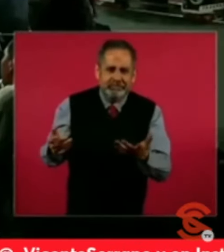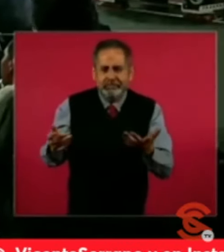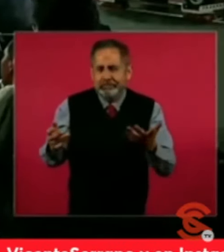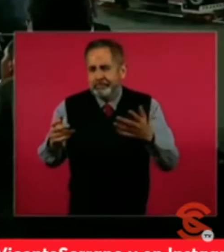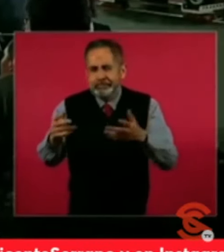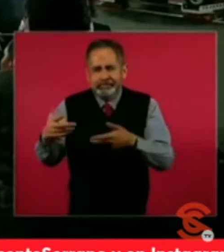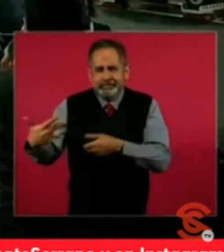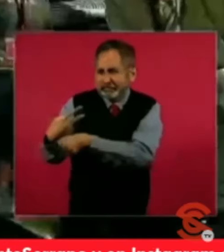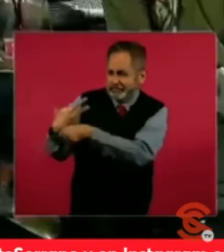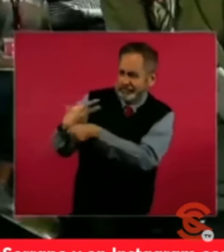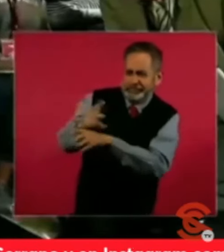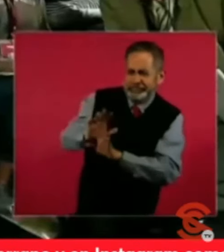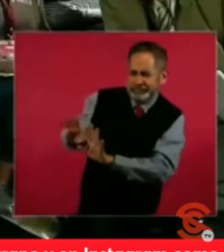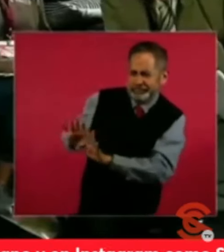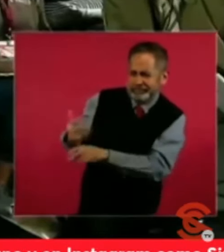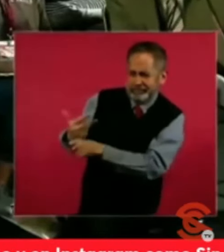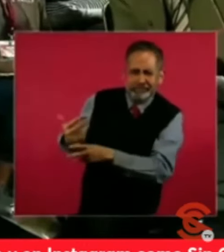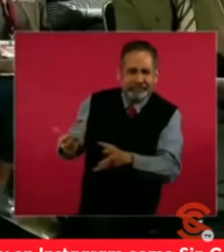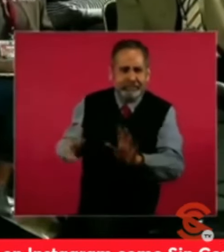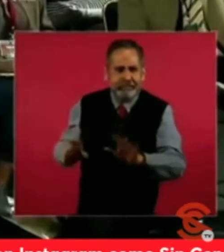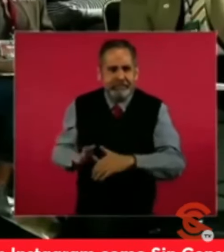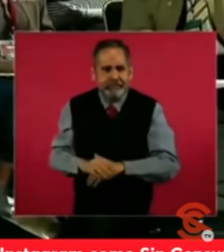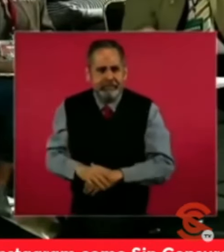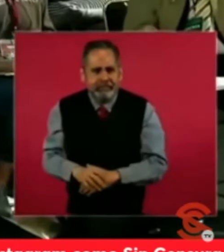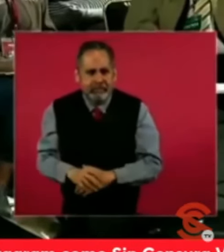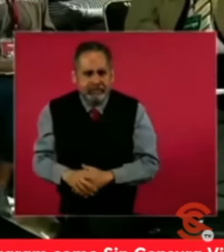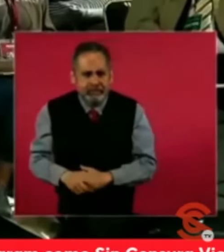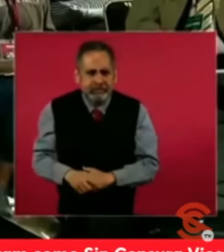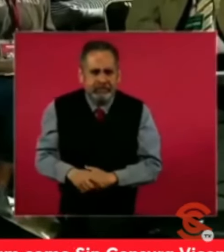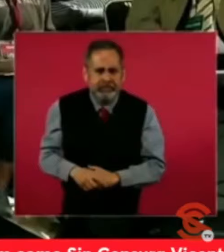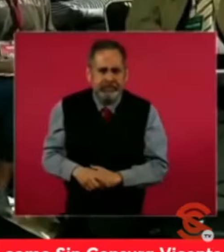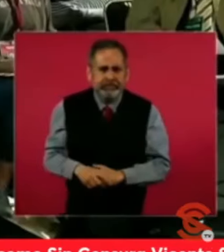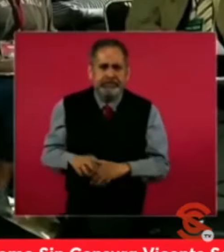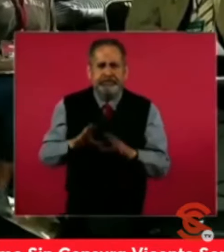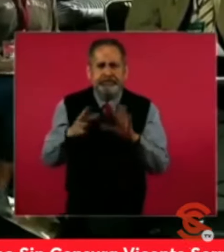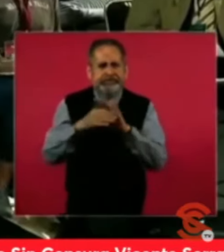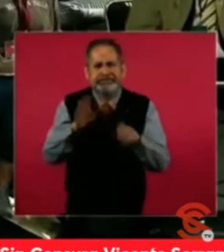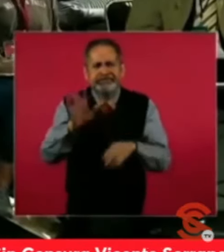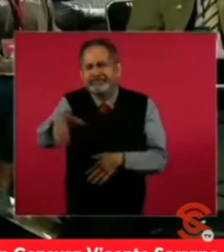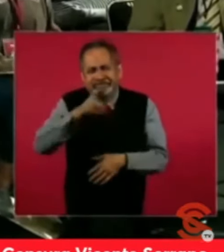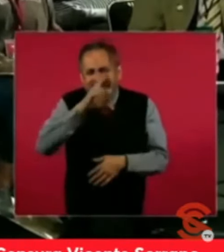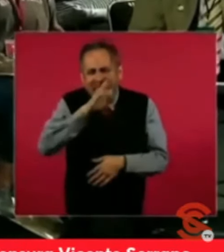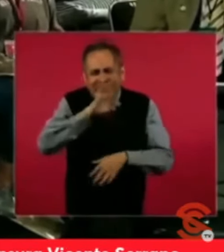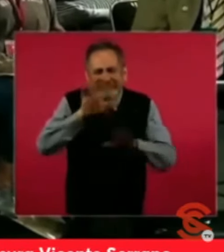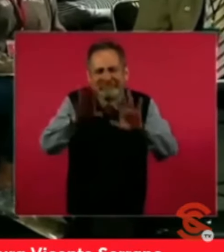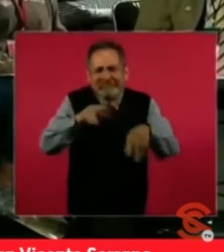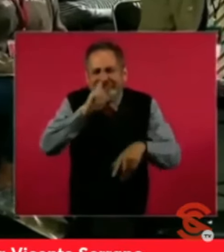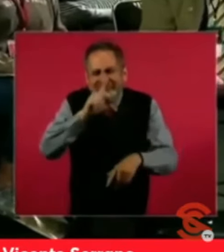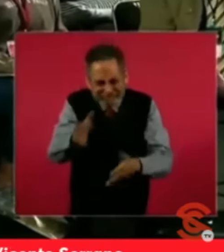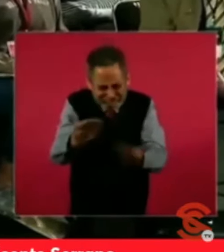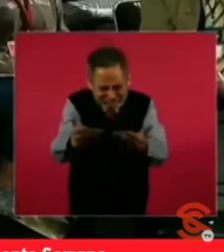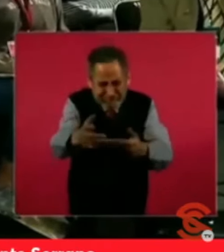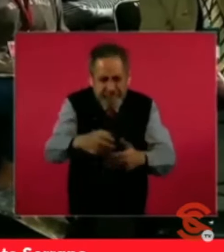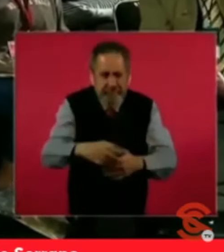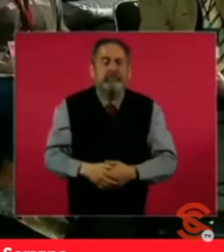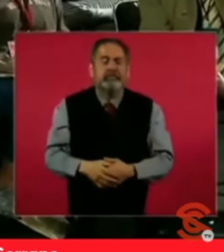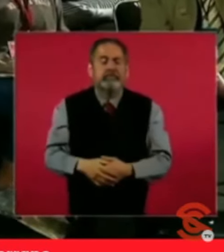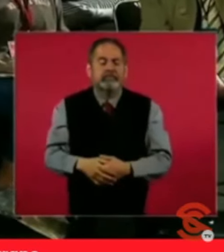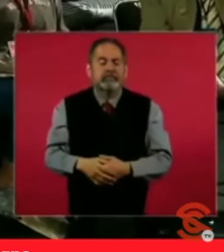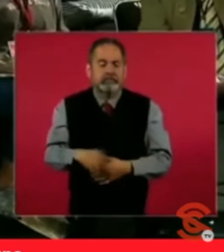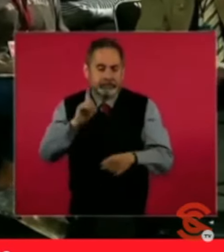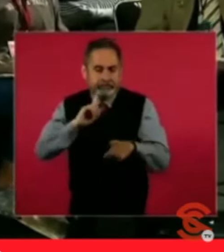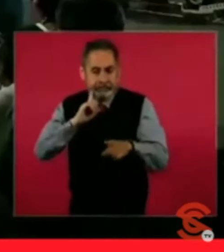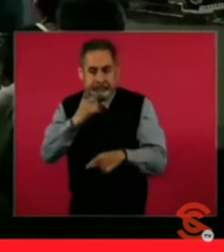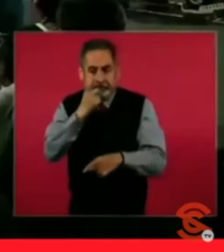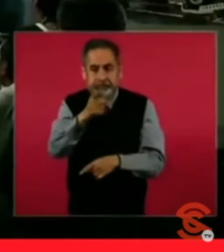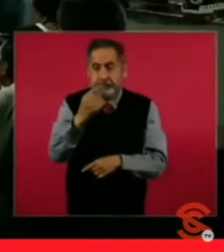cámara. Bueno, el chiste es que... Tú no te preocupes de nada. Semana, presidente, lo que usted hizo el fin de